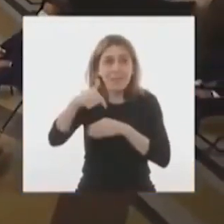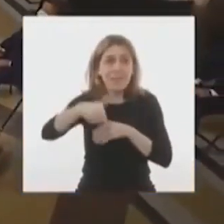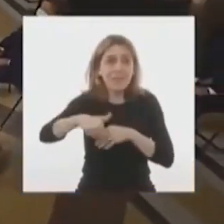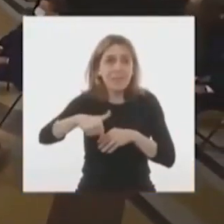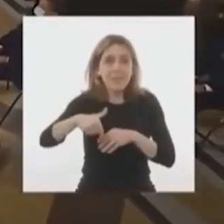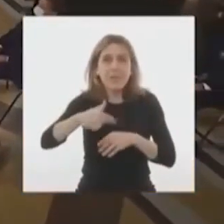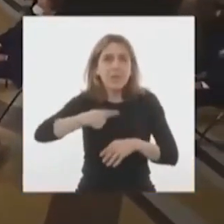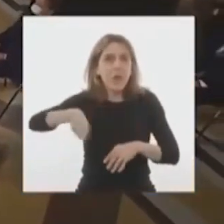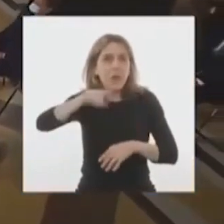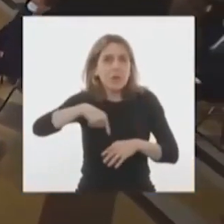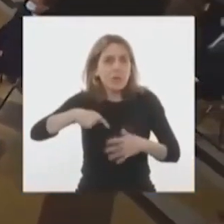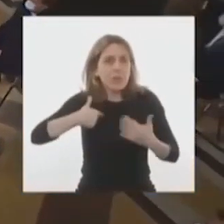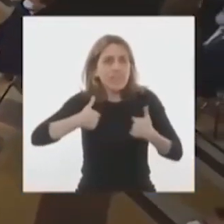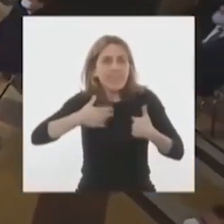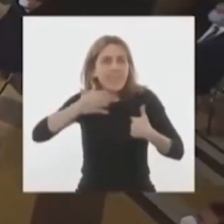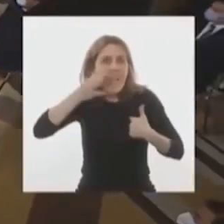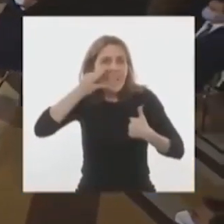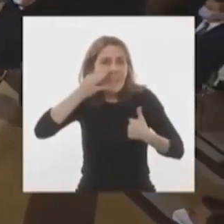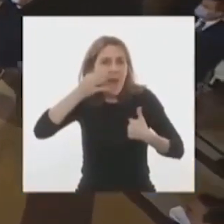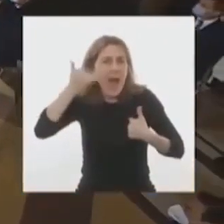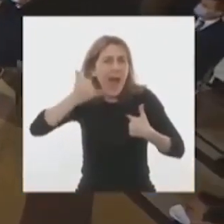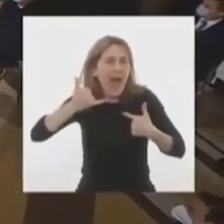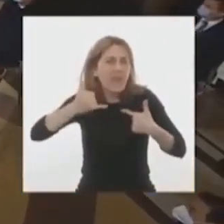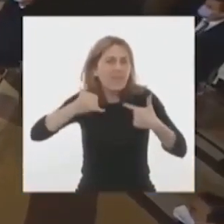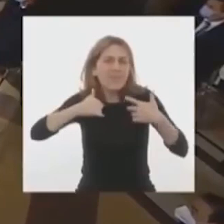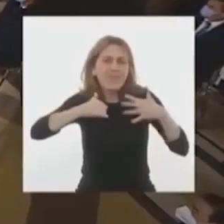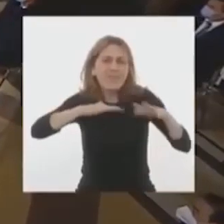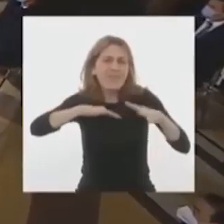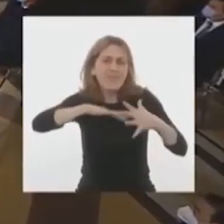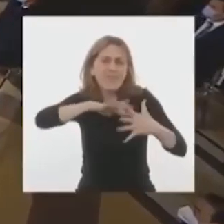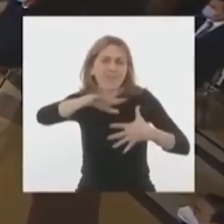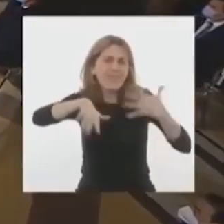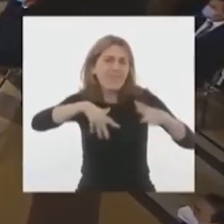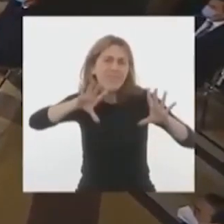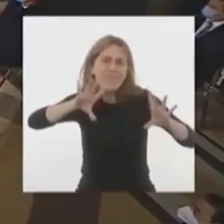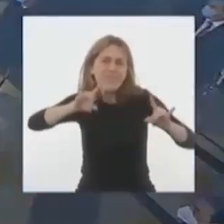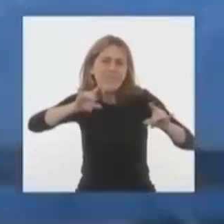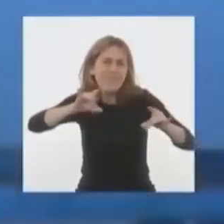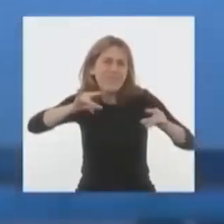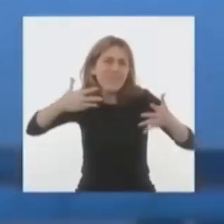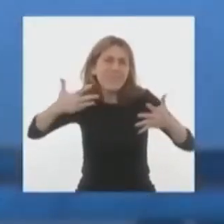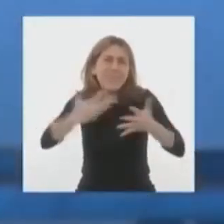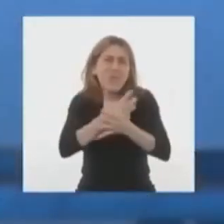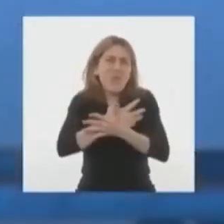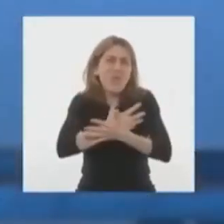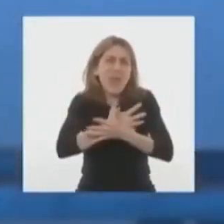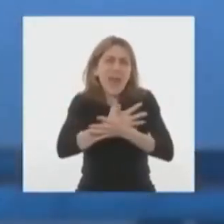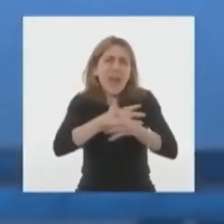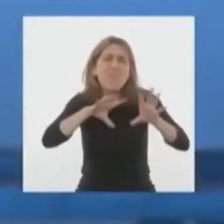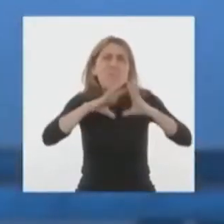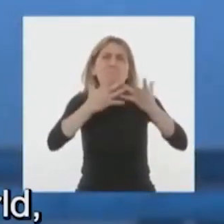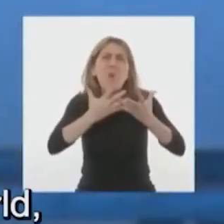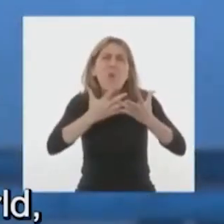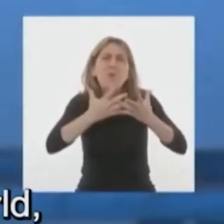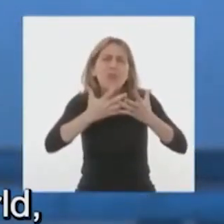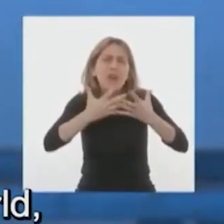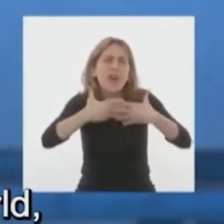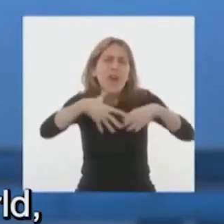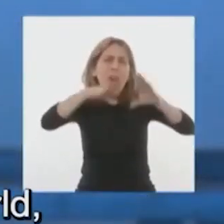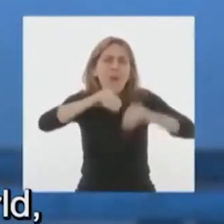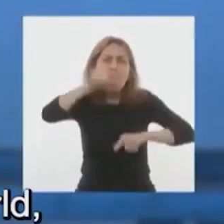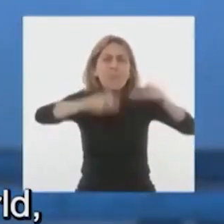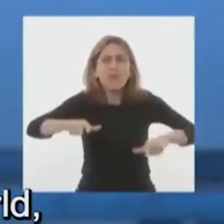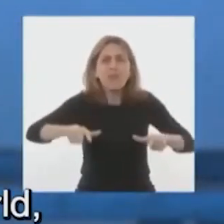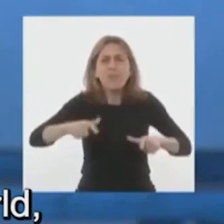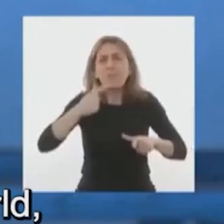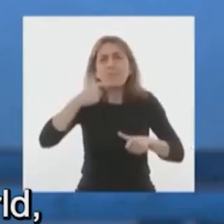estamos presenciando un verdadero cataclismo que azota a la humanidad. Los millones de